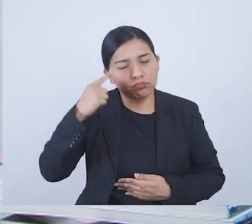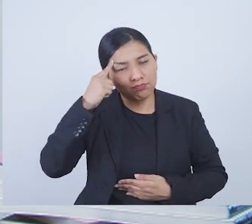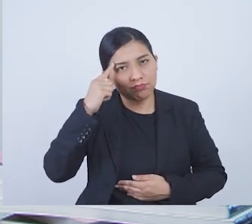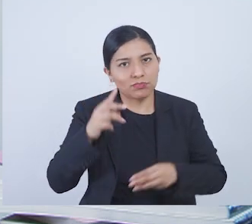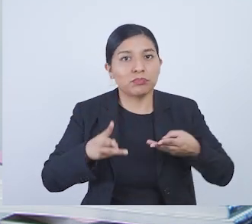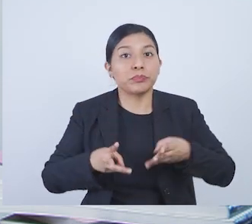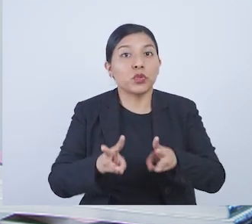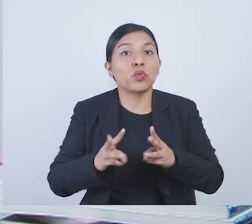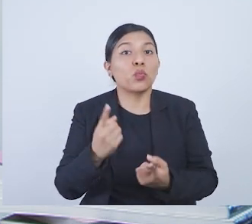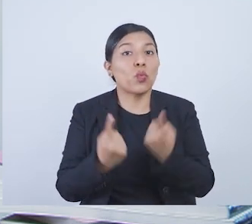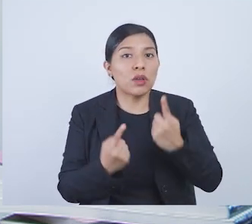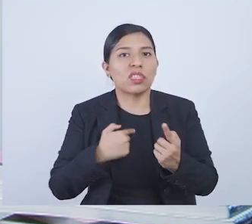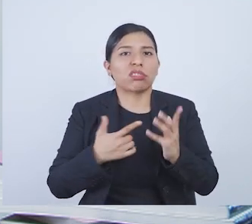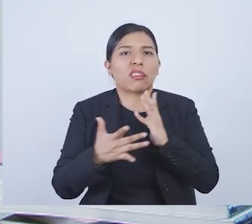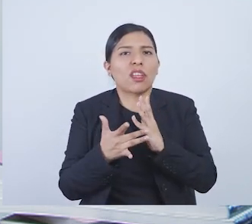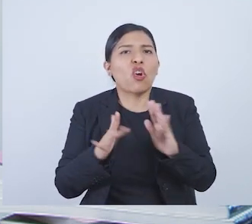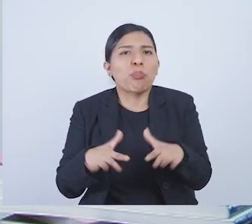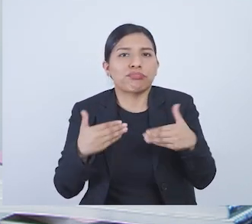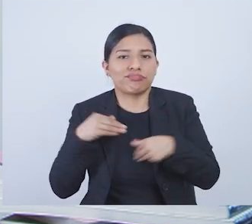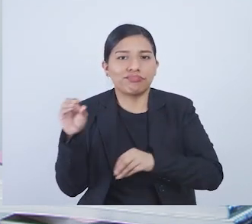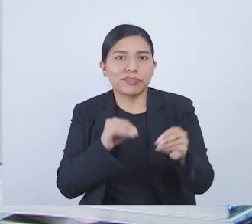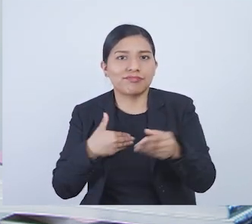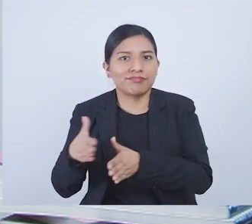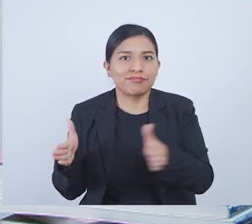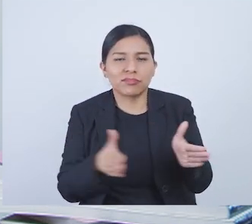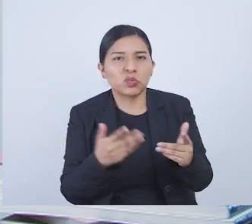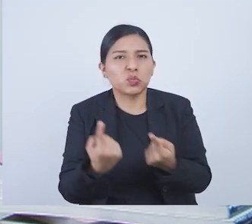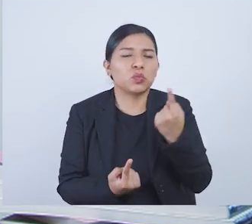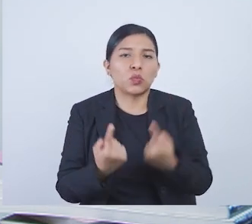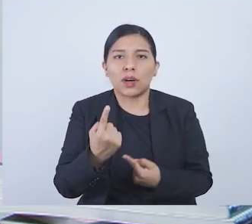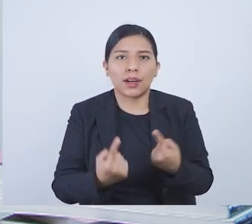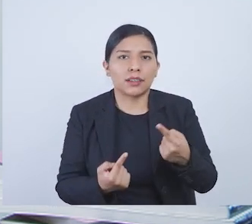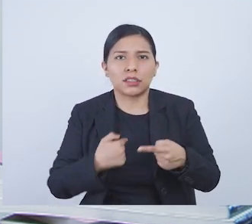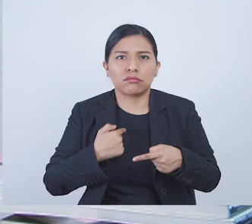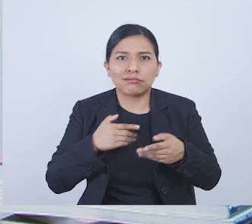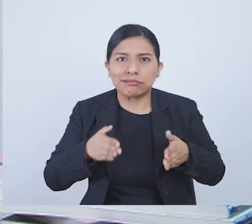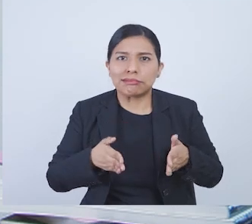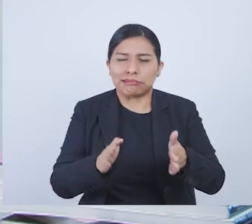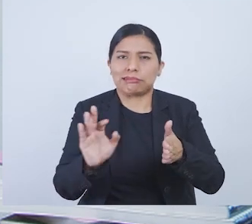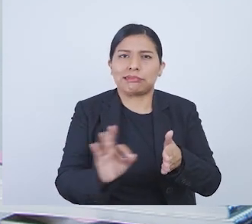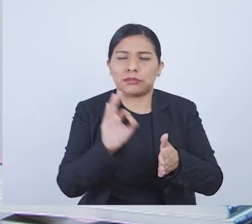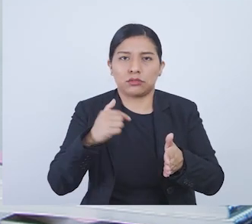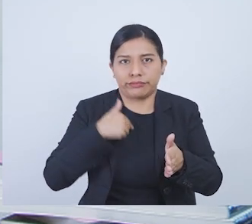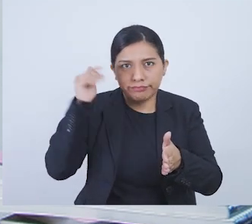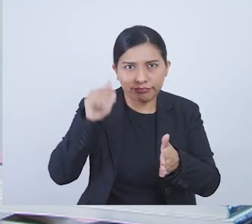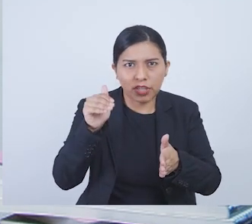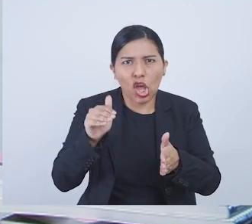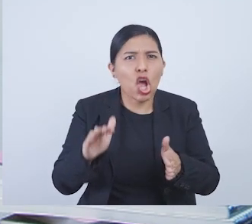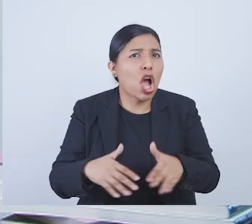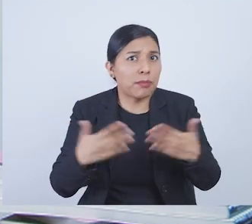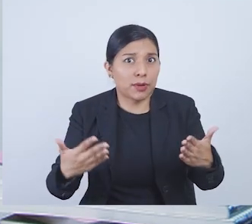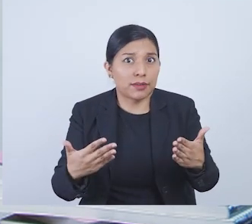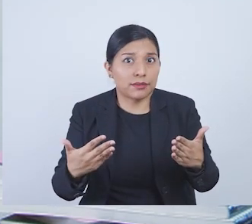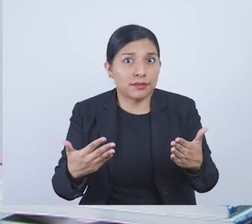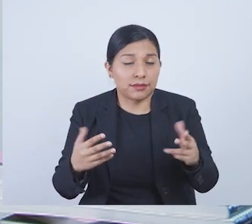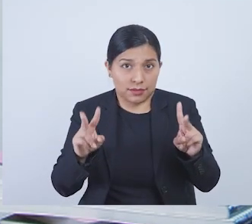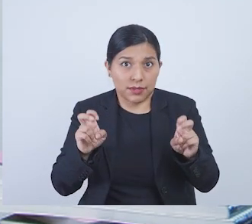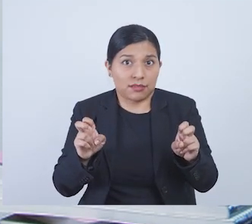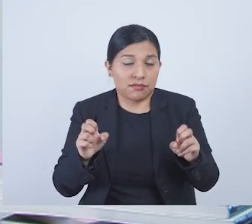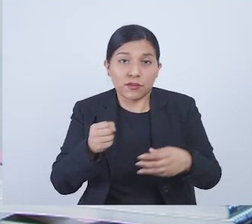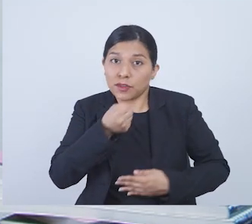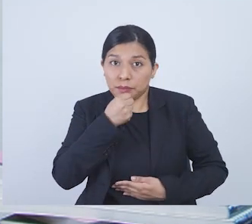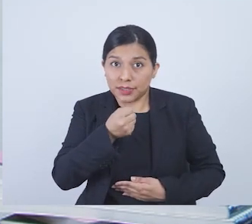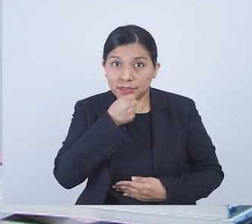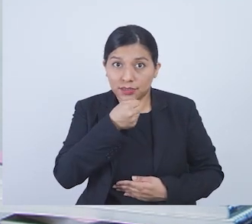metodología, las técnicas y las herramientas, es decir, el camino que se va a seguir en el abordaje de un